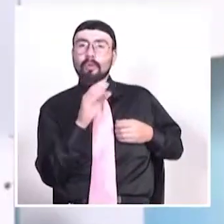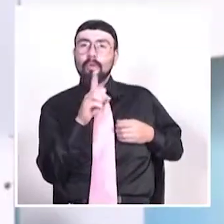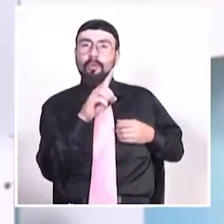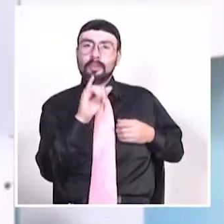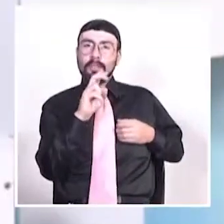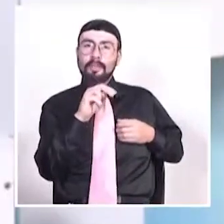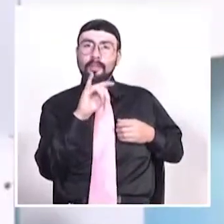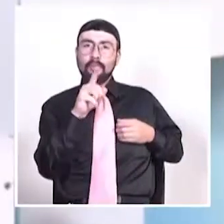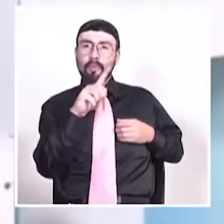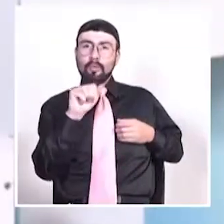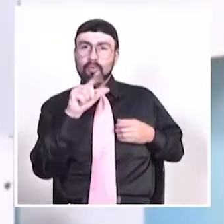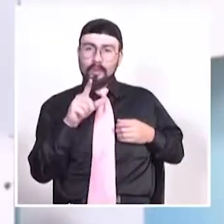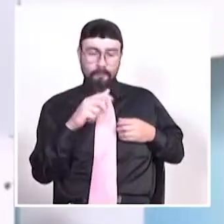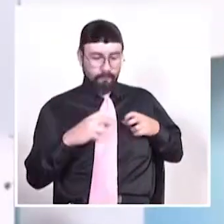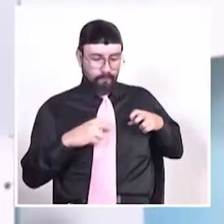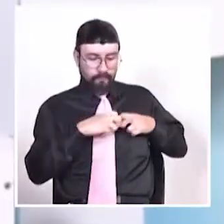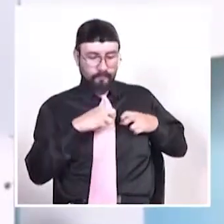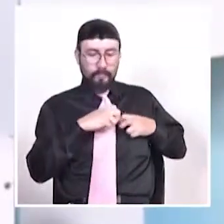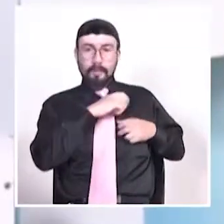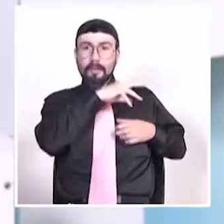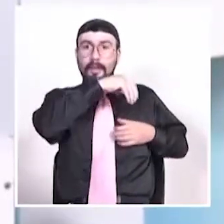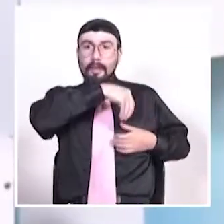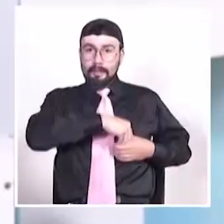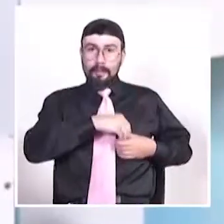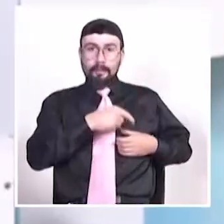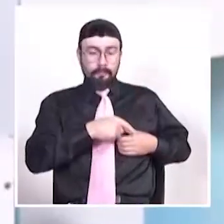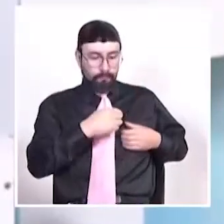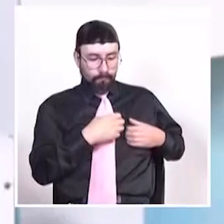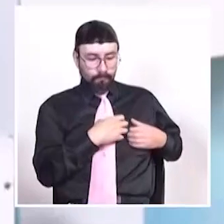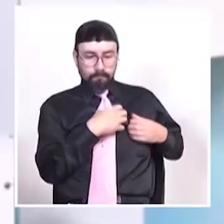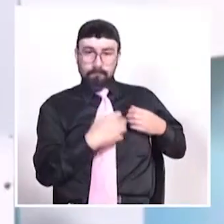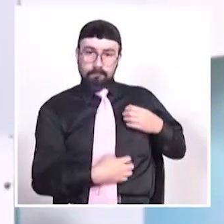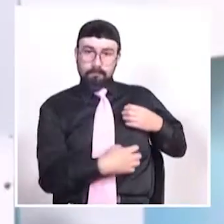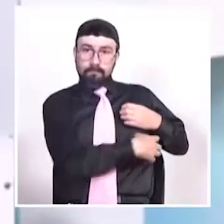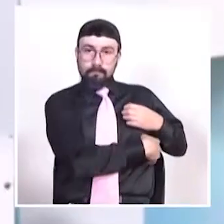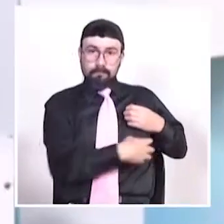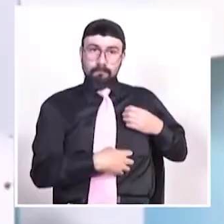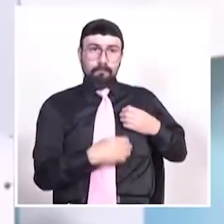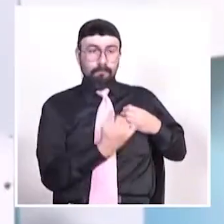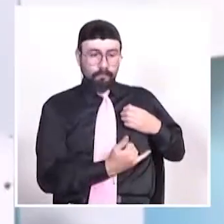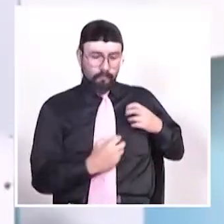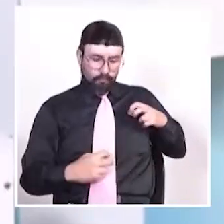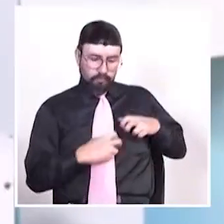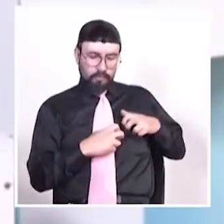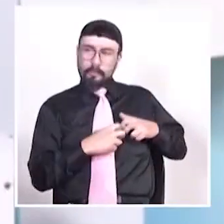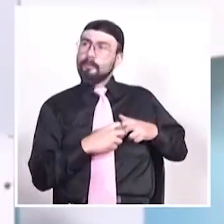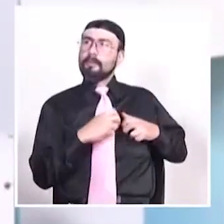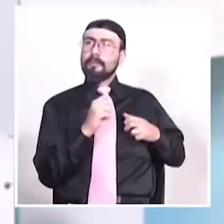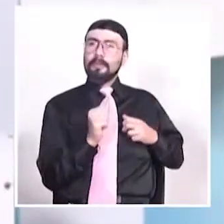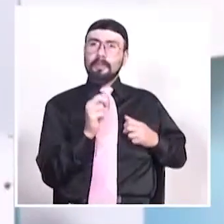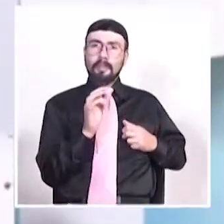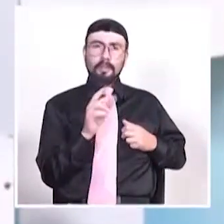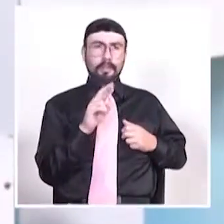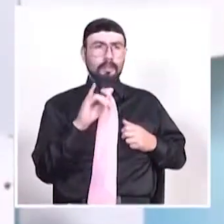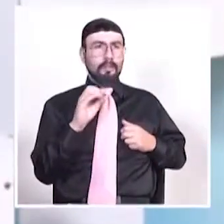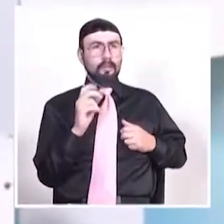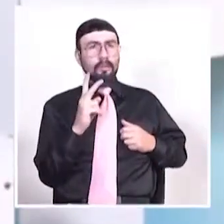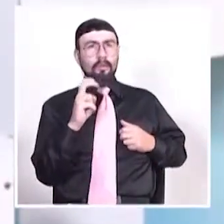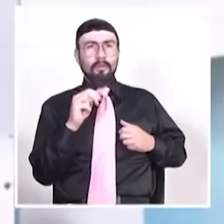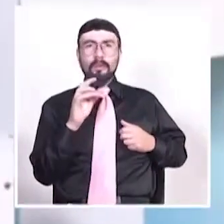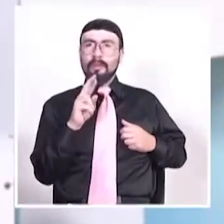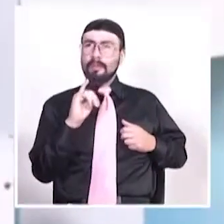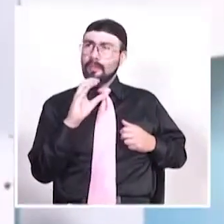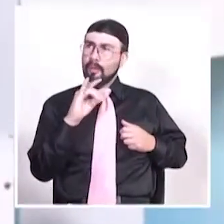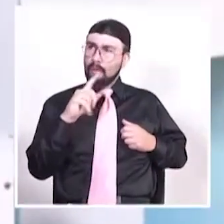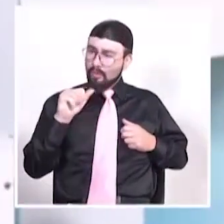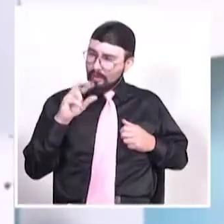¿sí?, a un nodo que está entre los atrios y los ventrículos, que se llama nodo atrioventricular. Y de ahí luego se desplaza